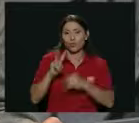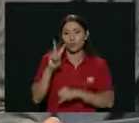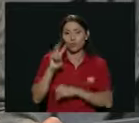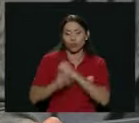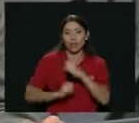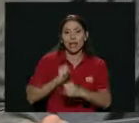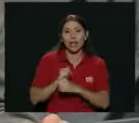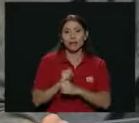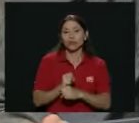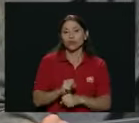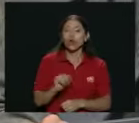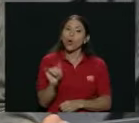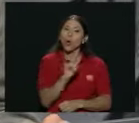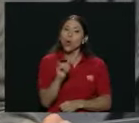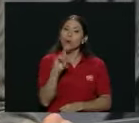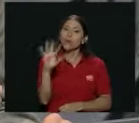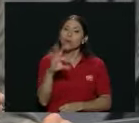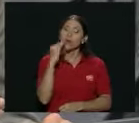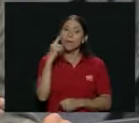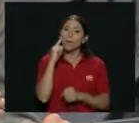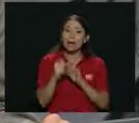años como un mecanismo de